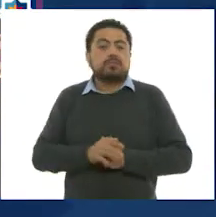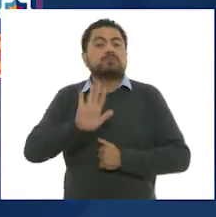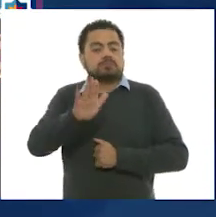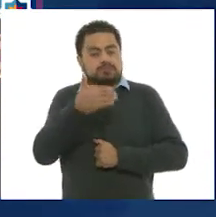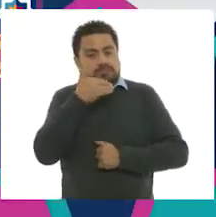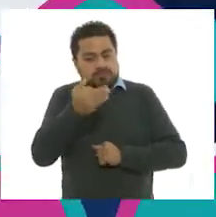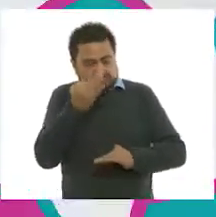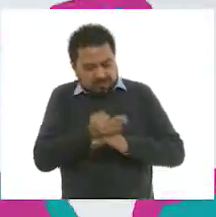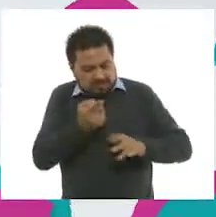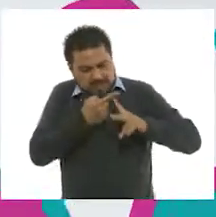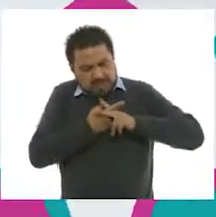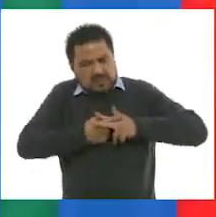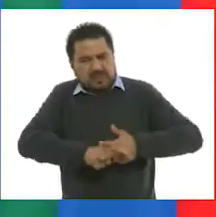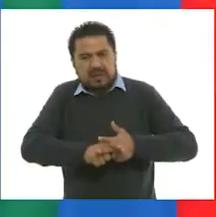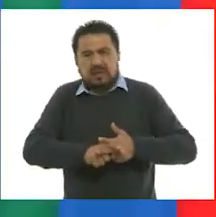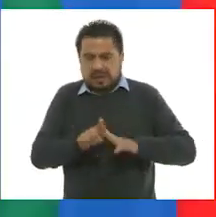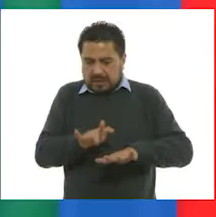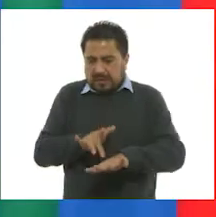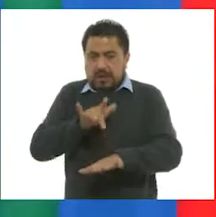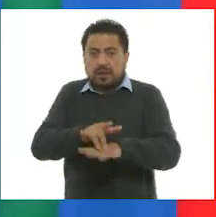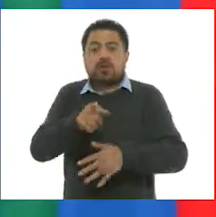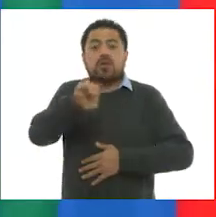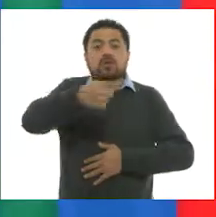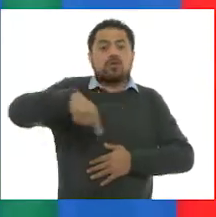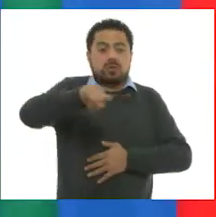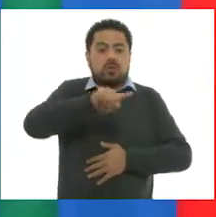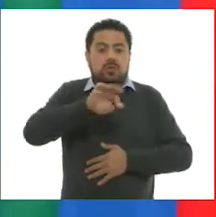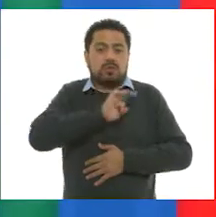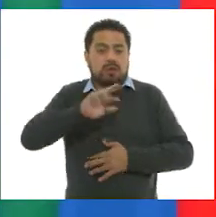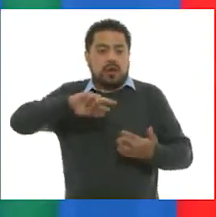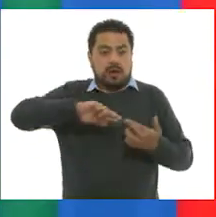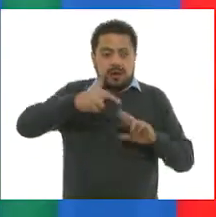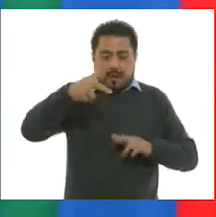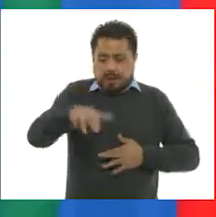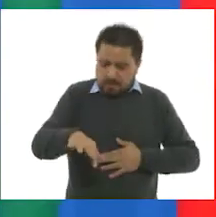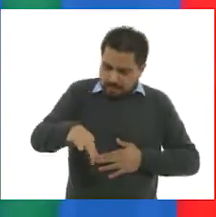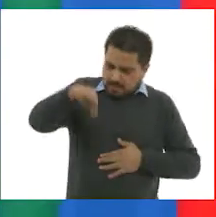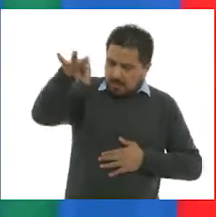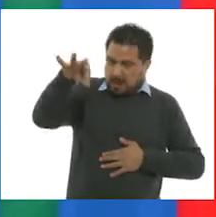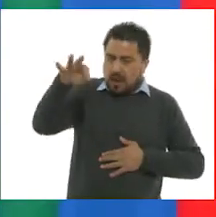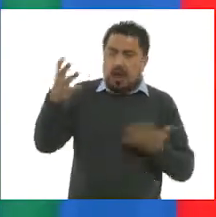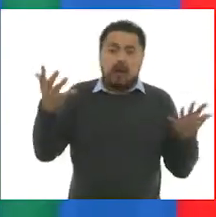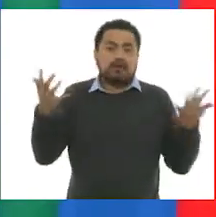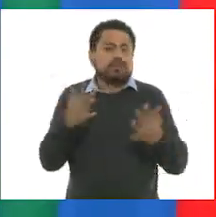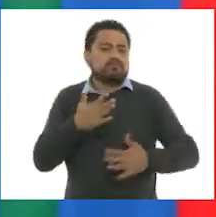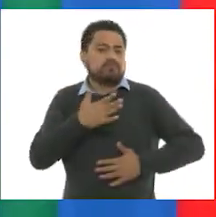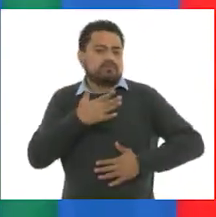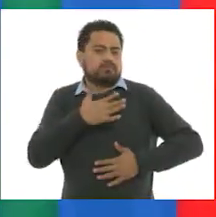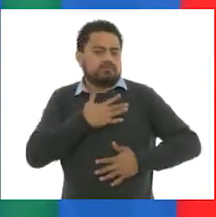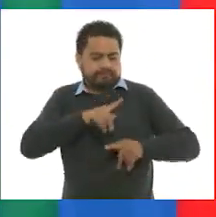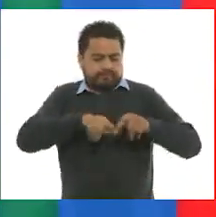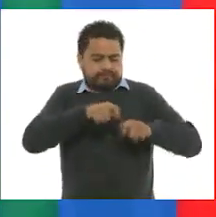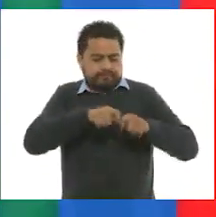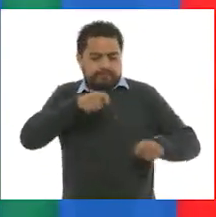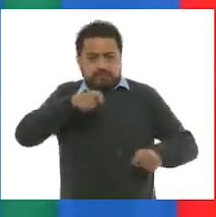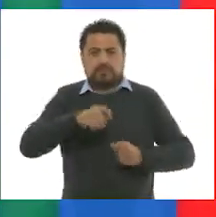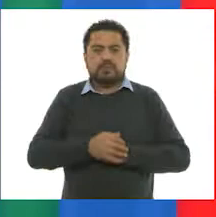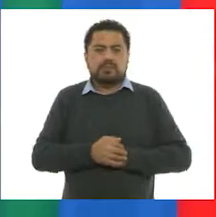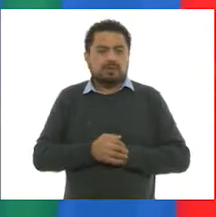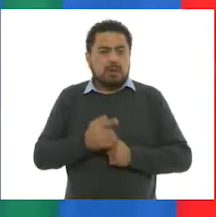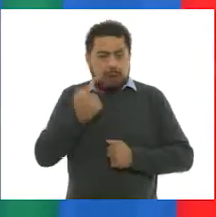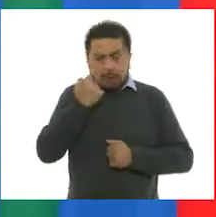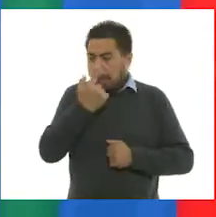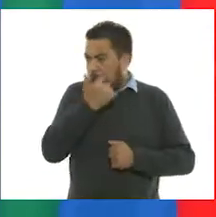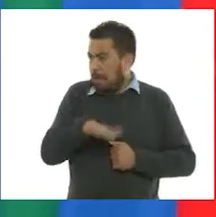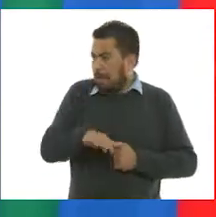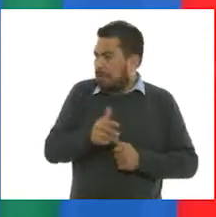sí, empecemos con lo práctico. Tomen una de sus agujetas para poder realizar nuestro propio quipú. ¿La que sea? Sí, la que tú